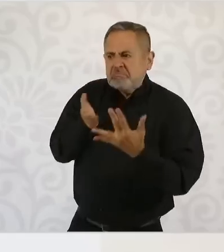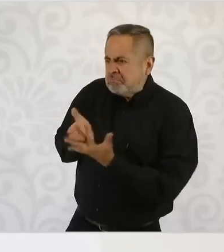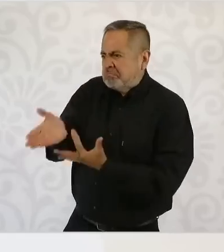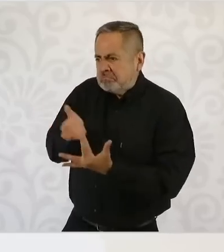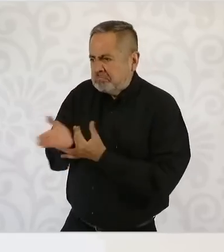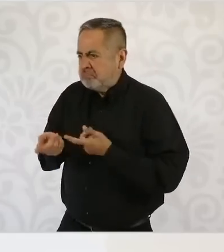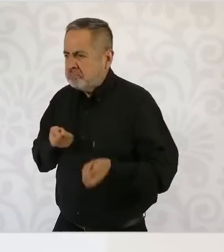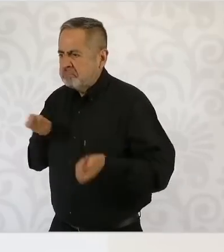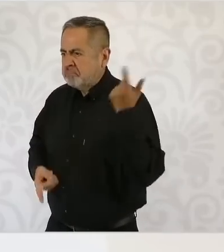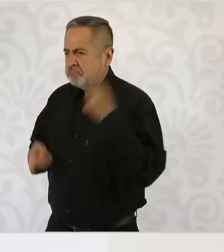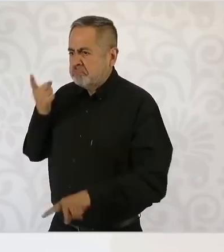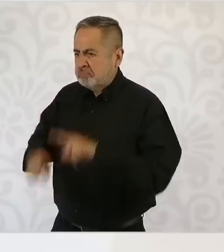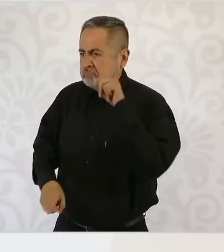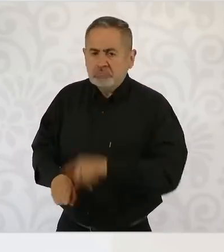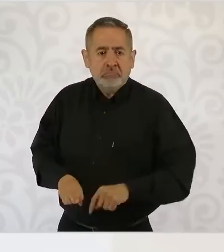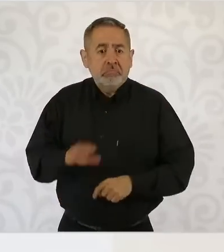hubo.